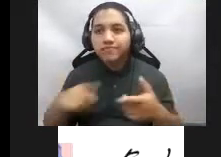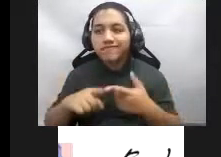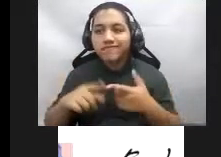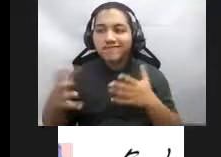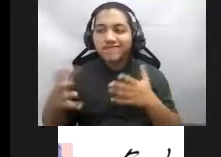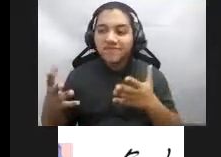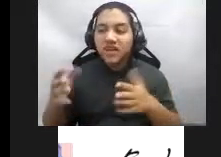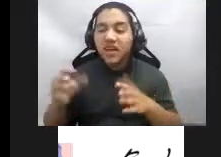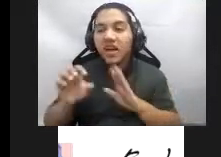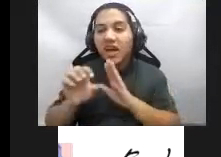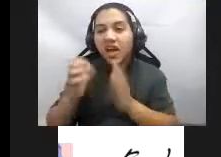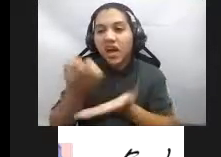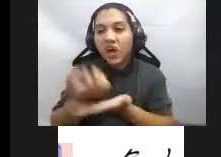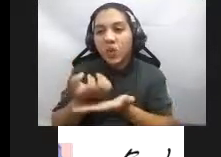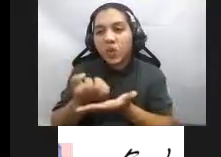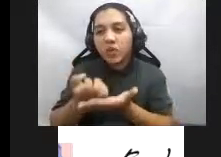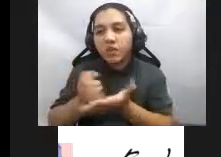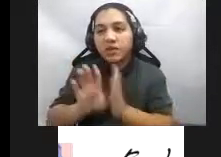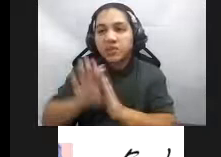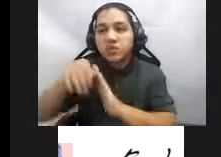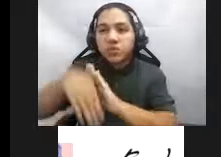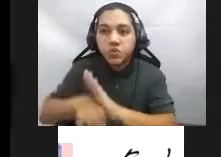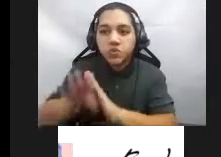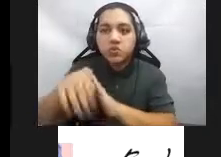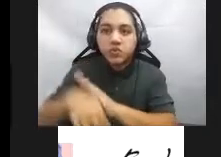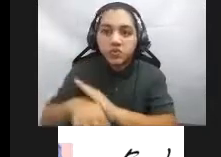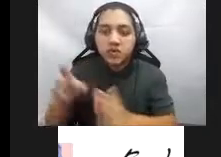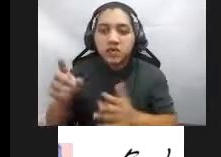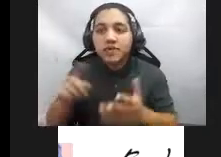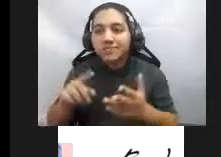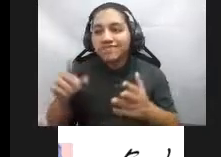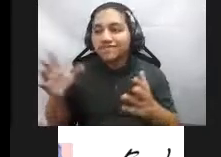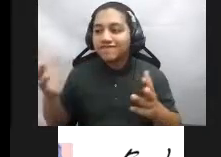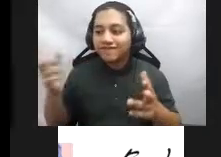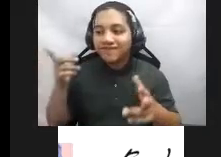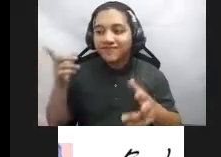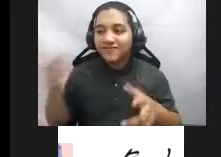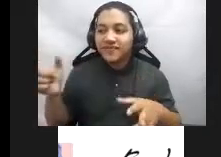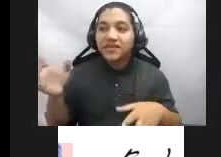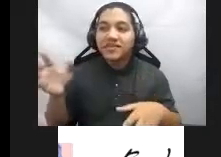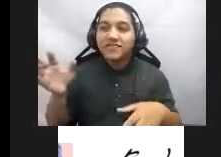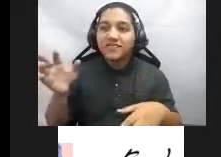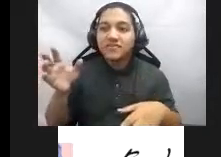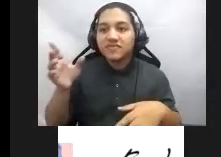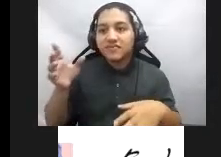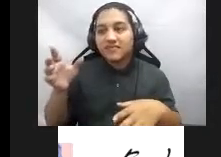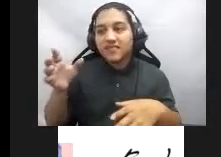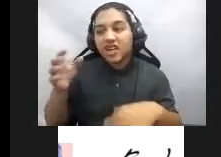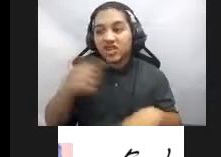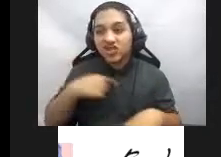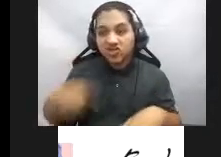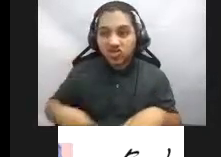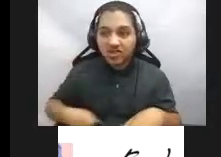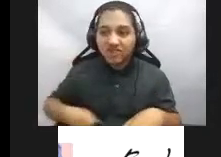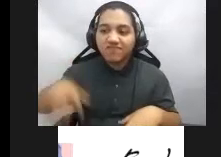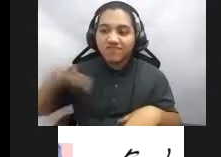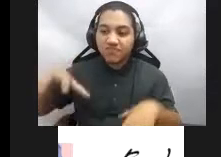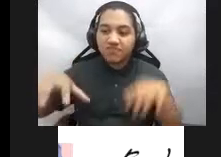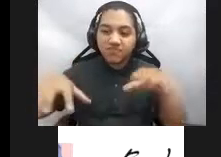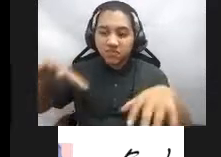un periodo en donde el imperio, la civilización china estaba en decadencia, en donde los campesinos